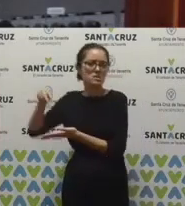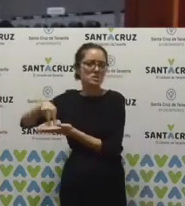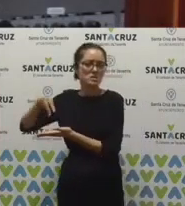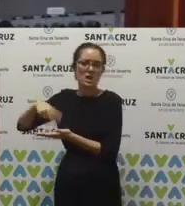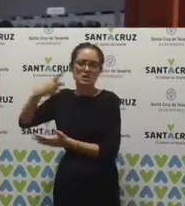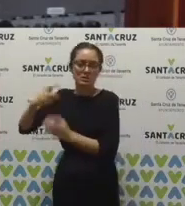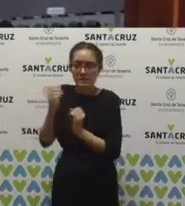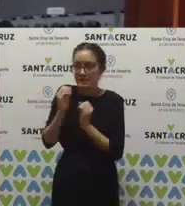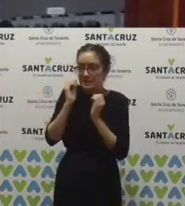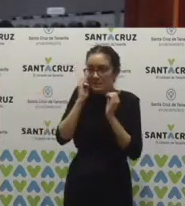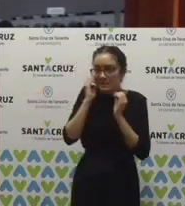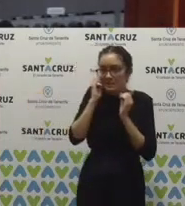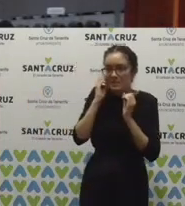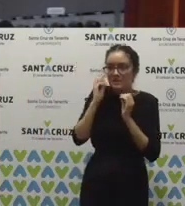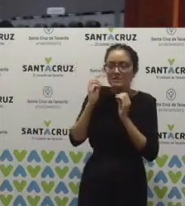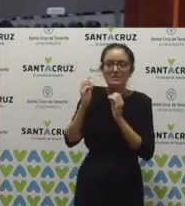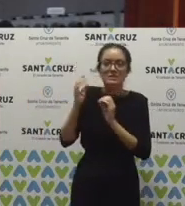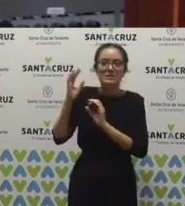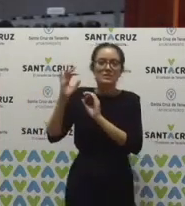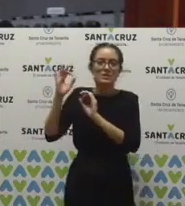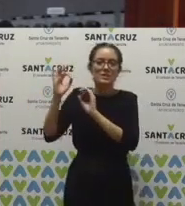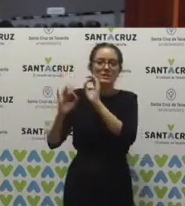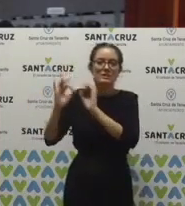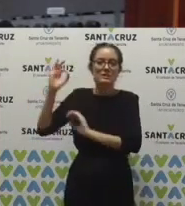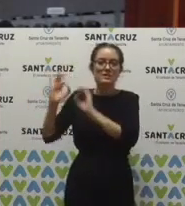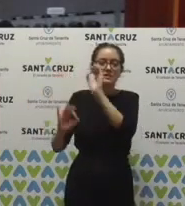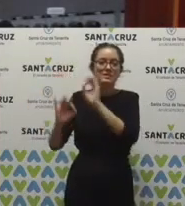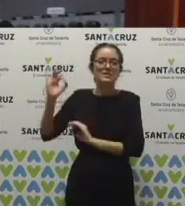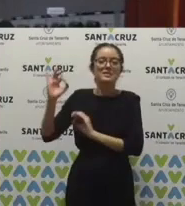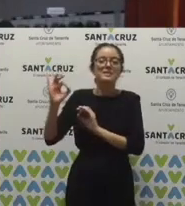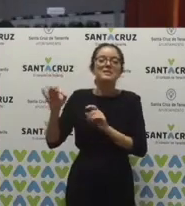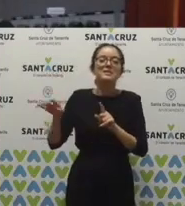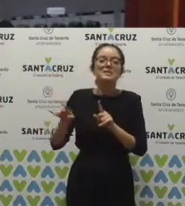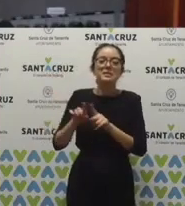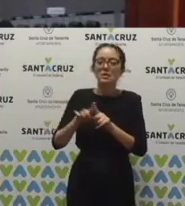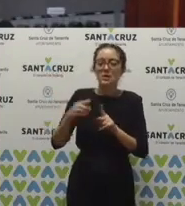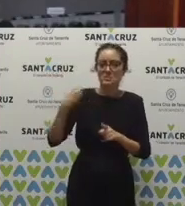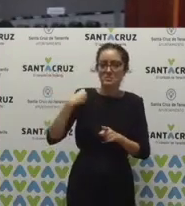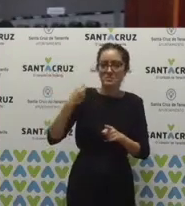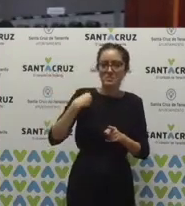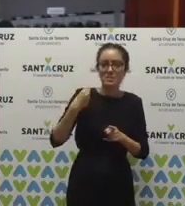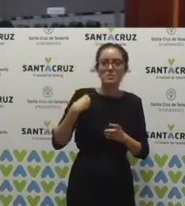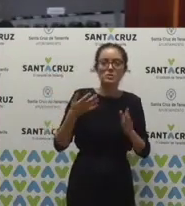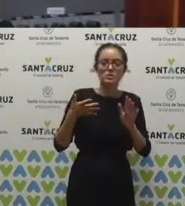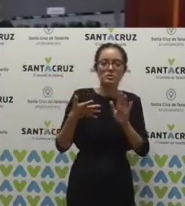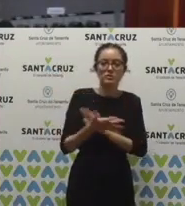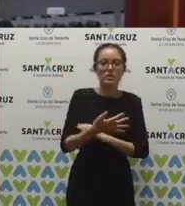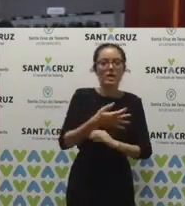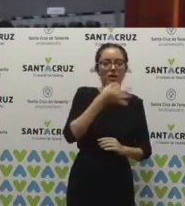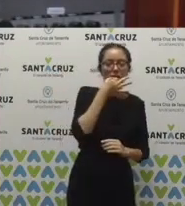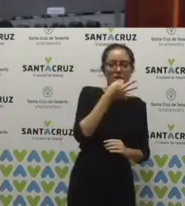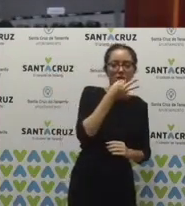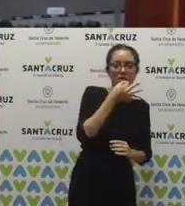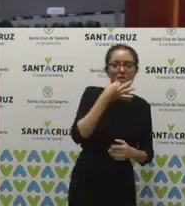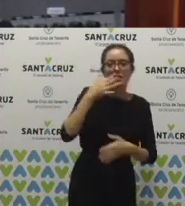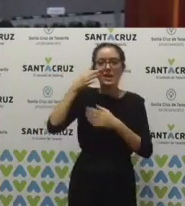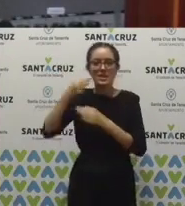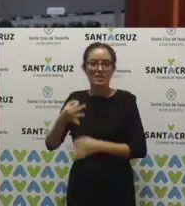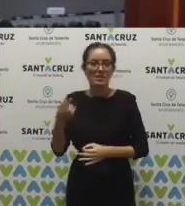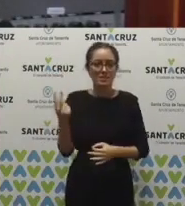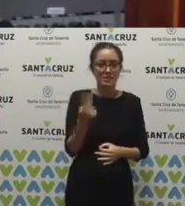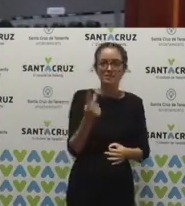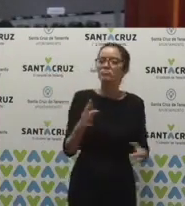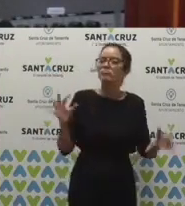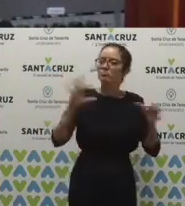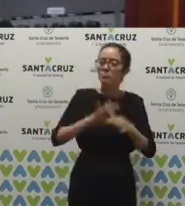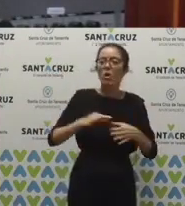que contemos las cosas tal y como pasaron y no construir relatos que no tienen que ver con la realidad con respecto a la